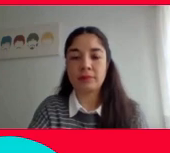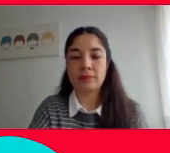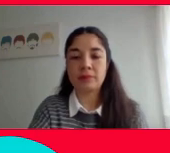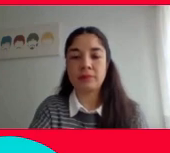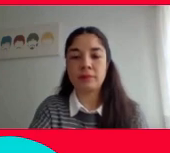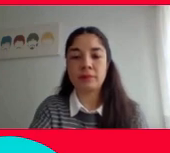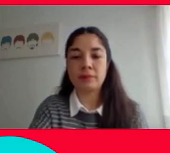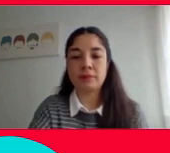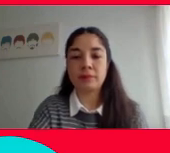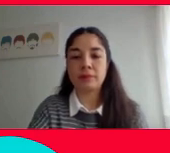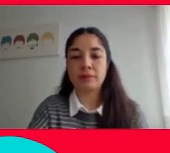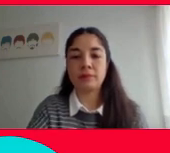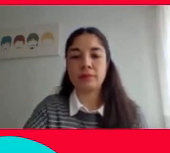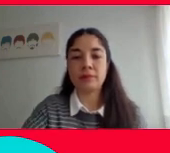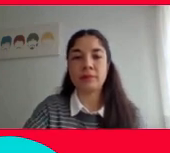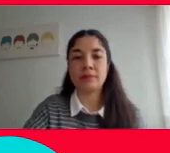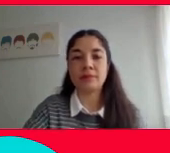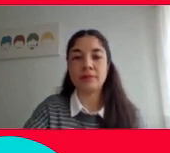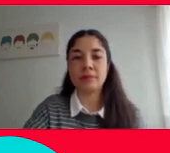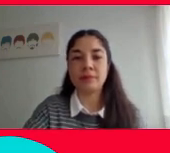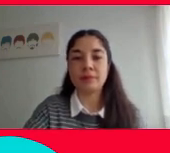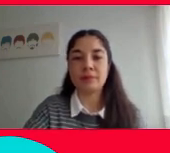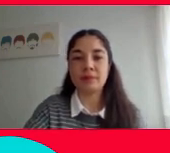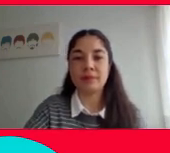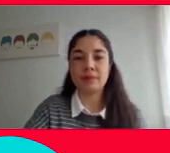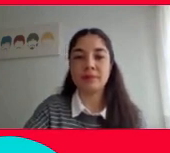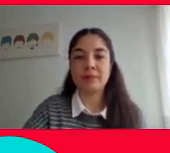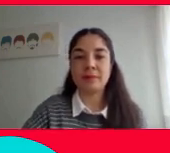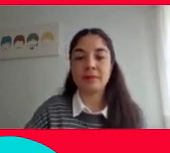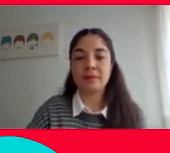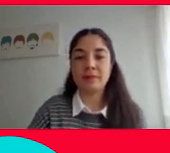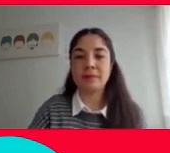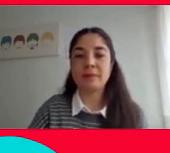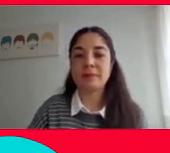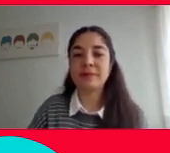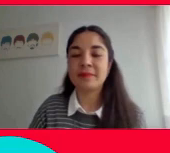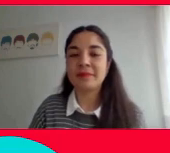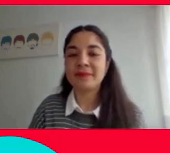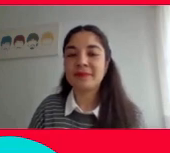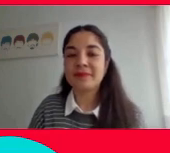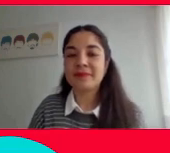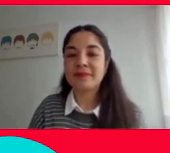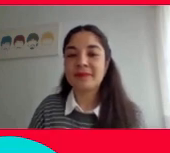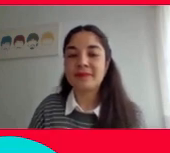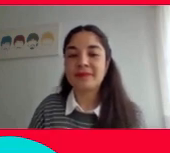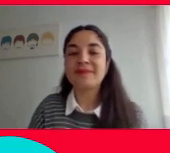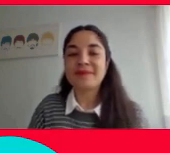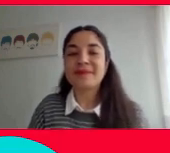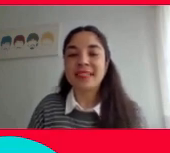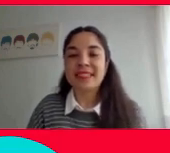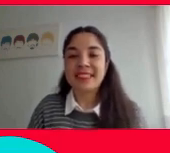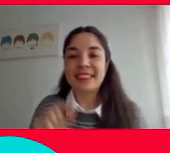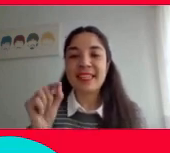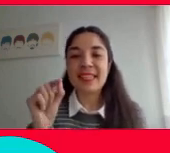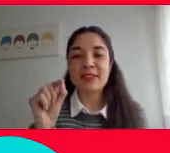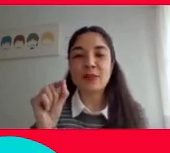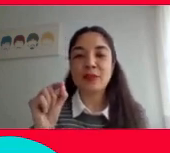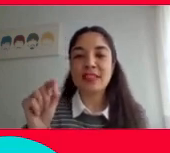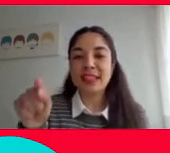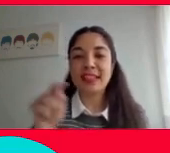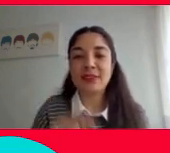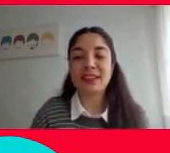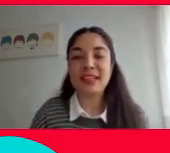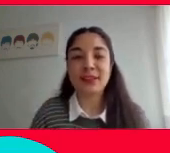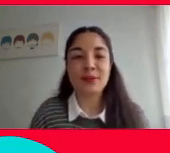Yo creo que el doctor Soto pueda agregar características más de virológica a esta variante. Sí, de